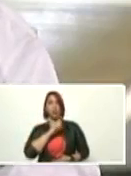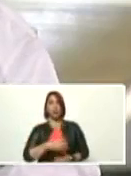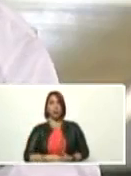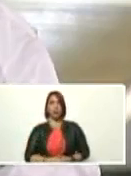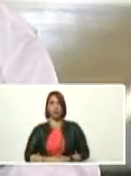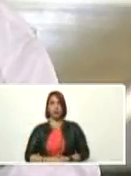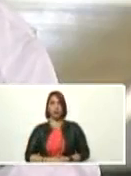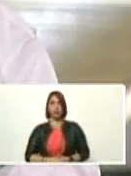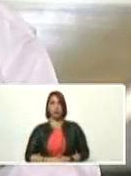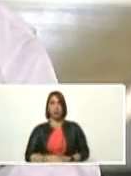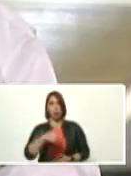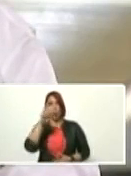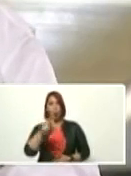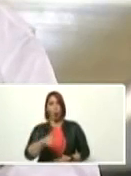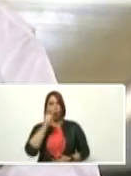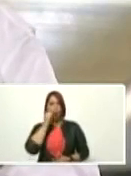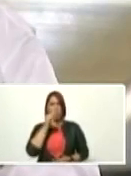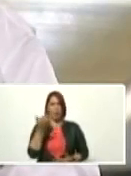un genocida,